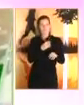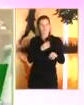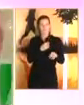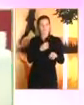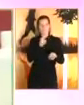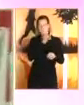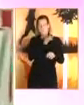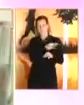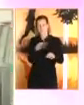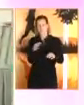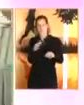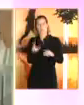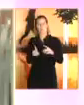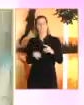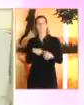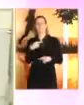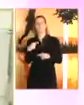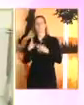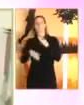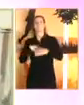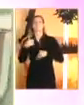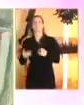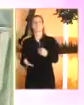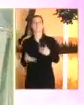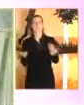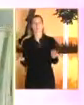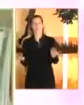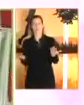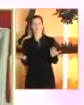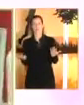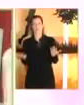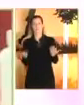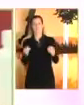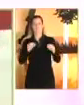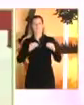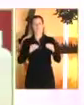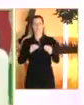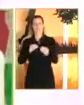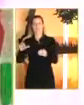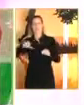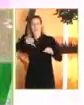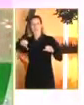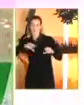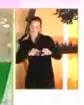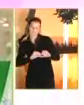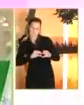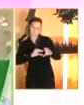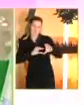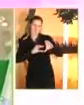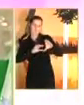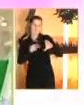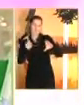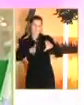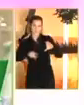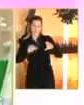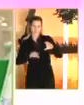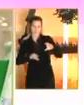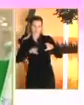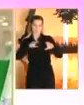Y el siguiente paso es echar la misma proporción de detergente, con cuidado.